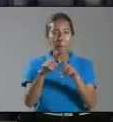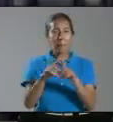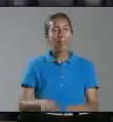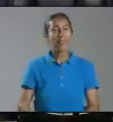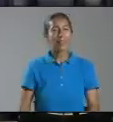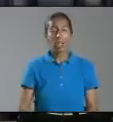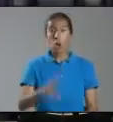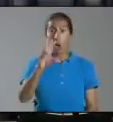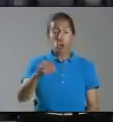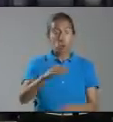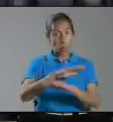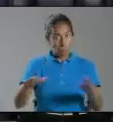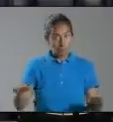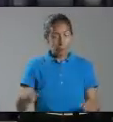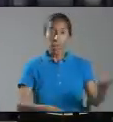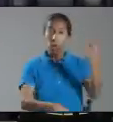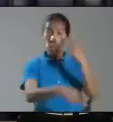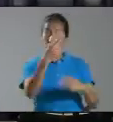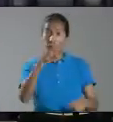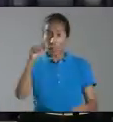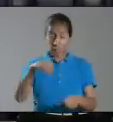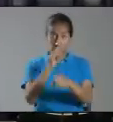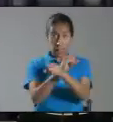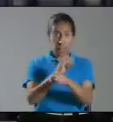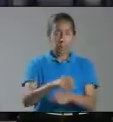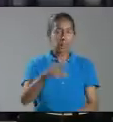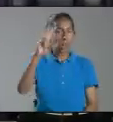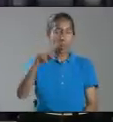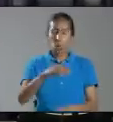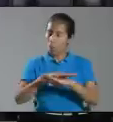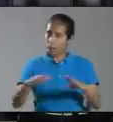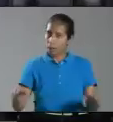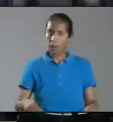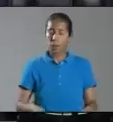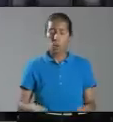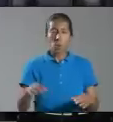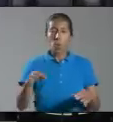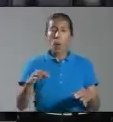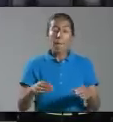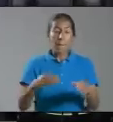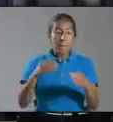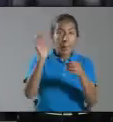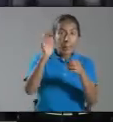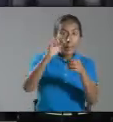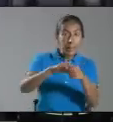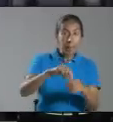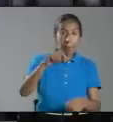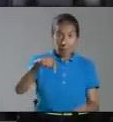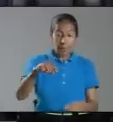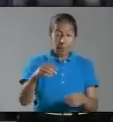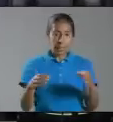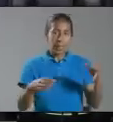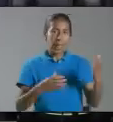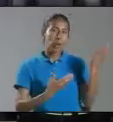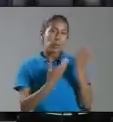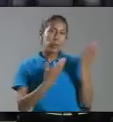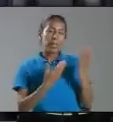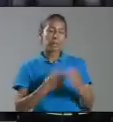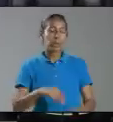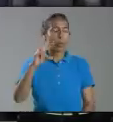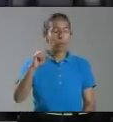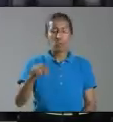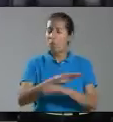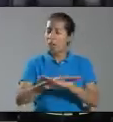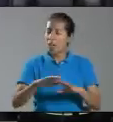No basta con venir a la iglesia, no basta con participar de un culto, no basta con cantar un cántico, no